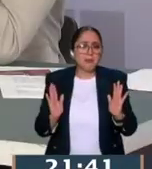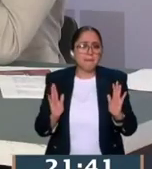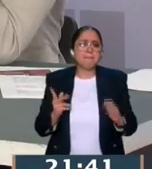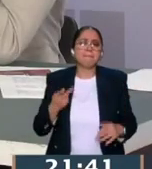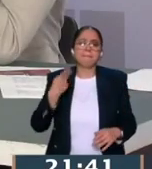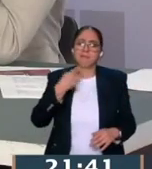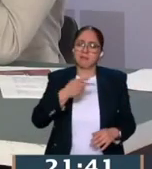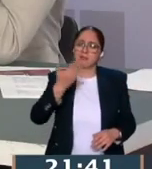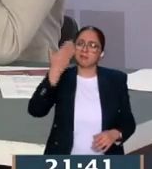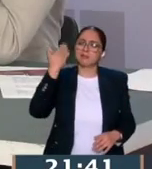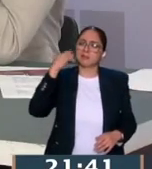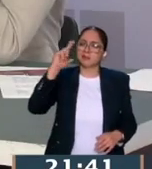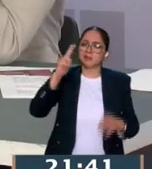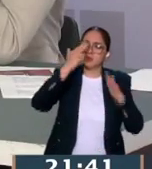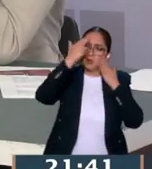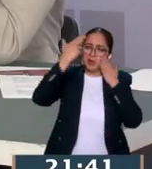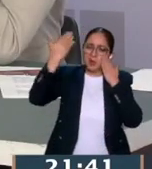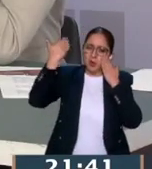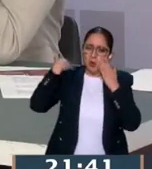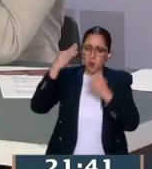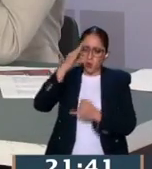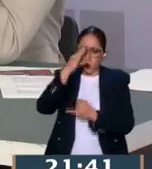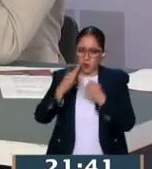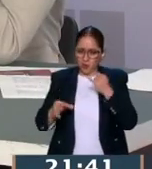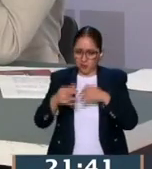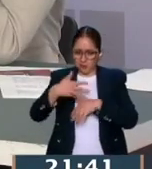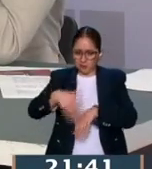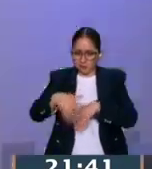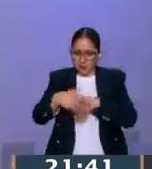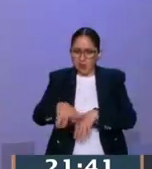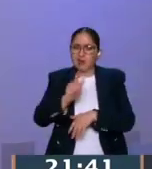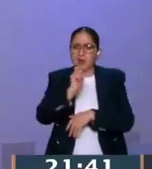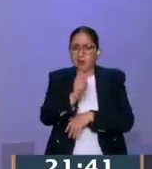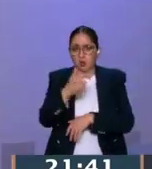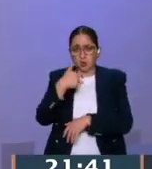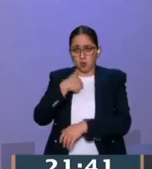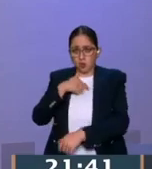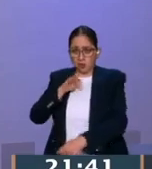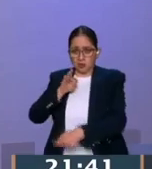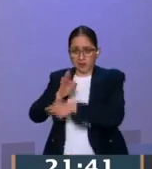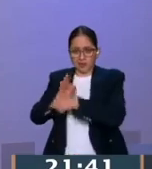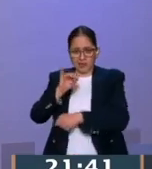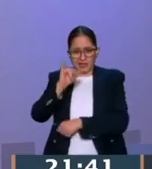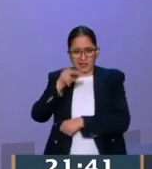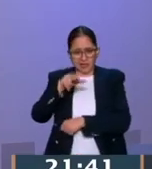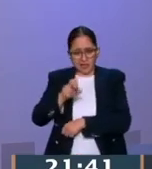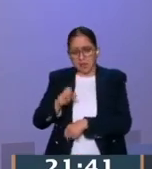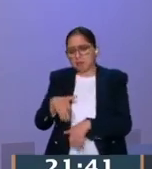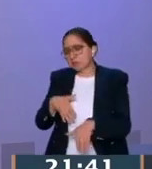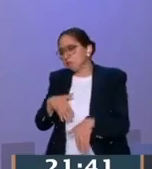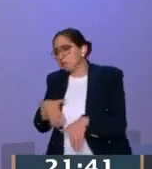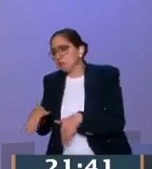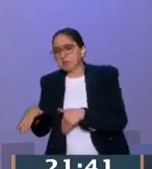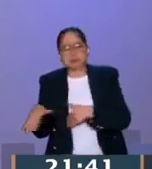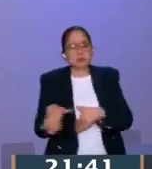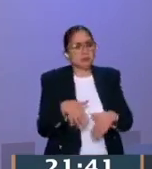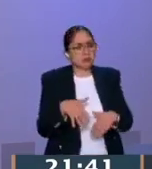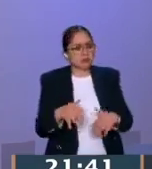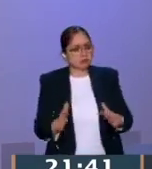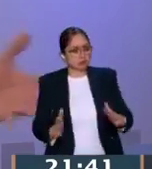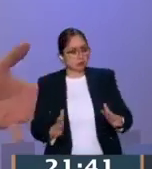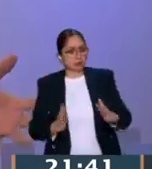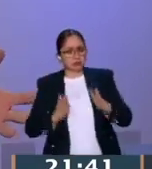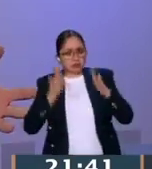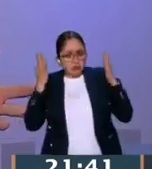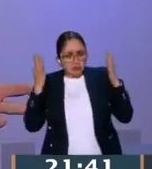qué pasó en la última marcha de Yo Defiendo al INE. Iban unas personas caminando, se encontraron con unos afiches y